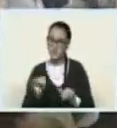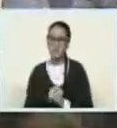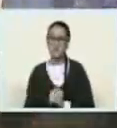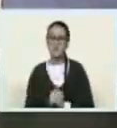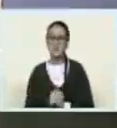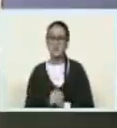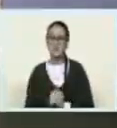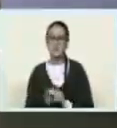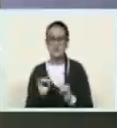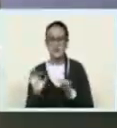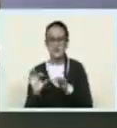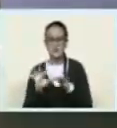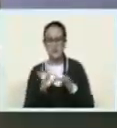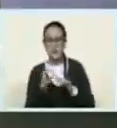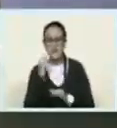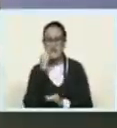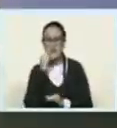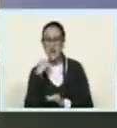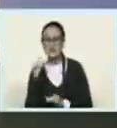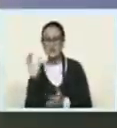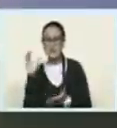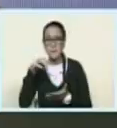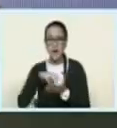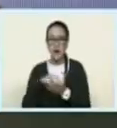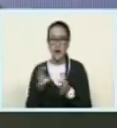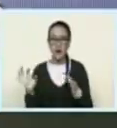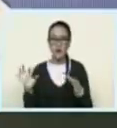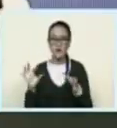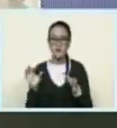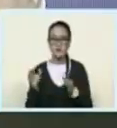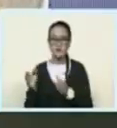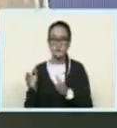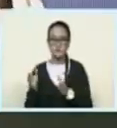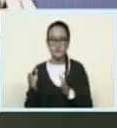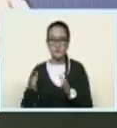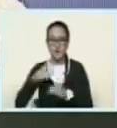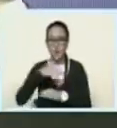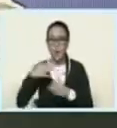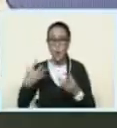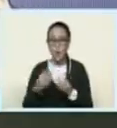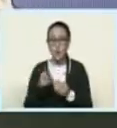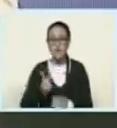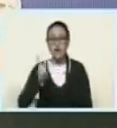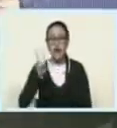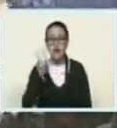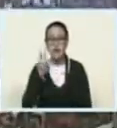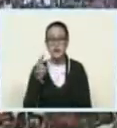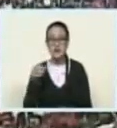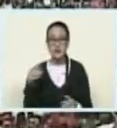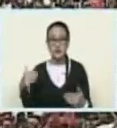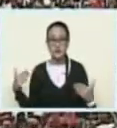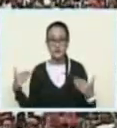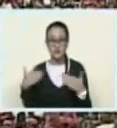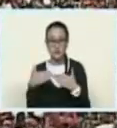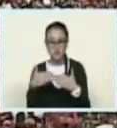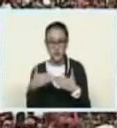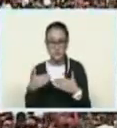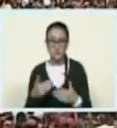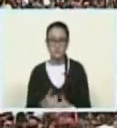para culminar la conexión de Valencia, Maracay, la encrucijada con los valles del Tuy.